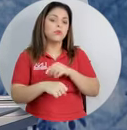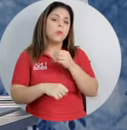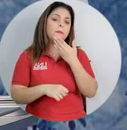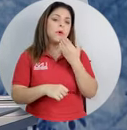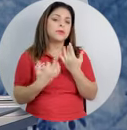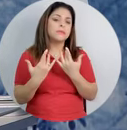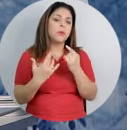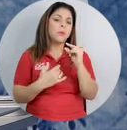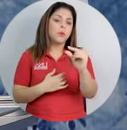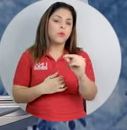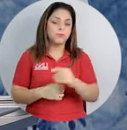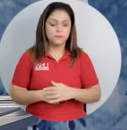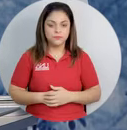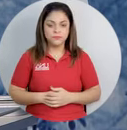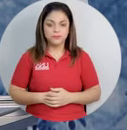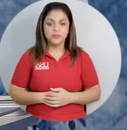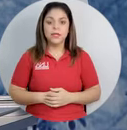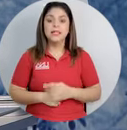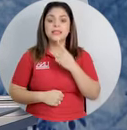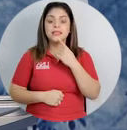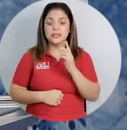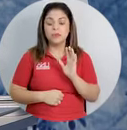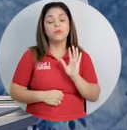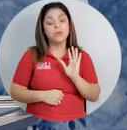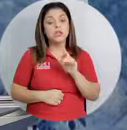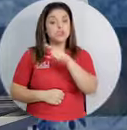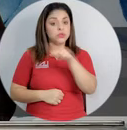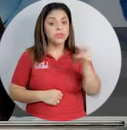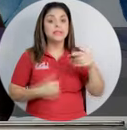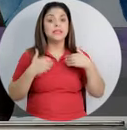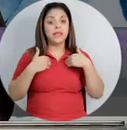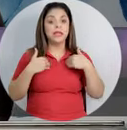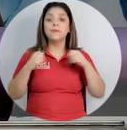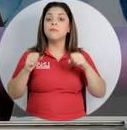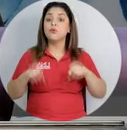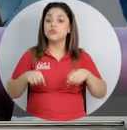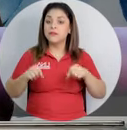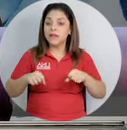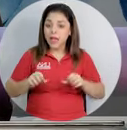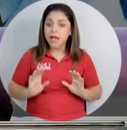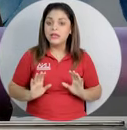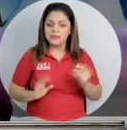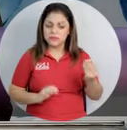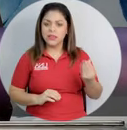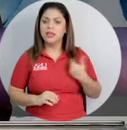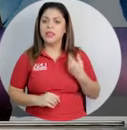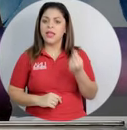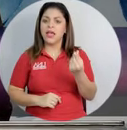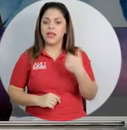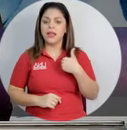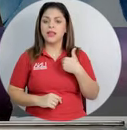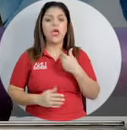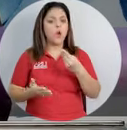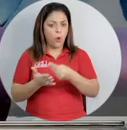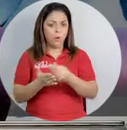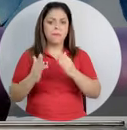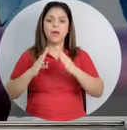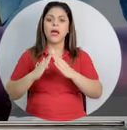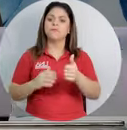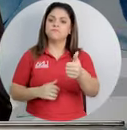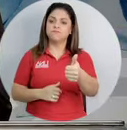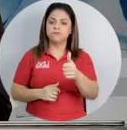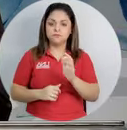este momento, o es mejor esperar un poquito? Una vivienda, le digo que sí, si se tienen las posibilidades, porque eso es una inversión.